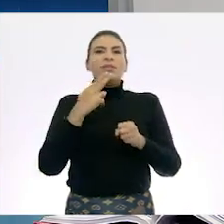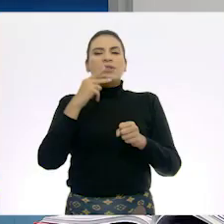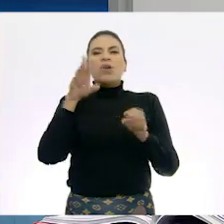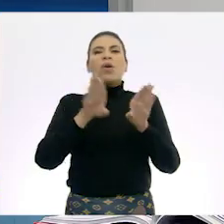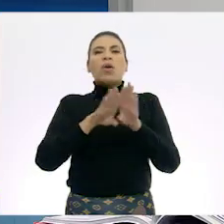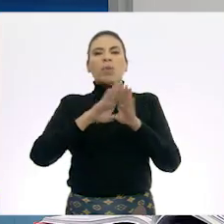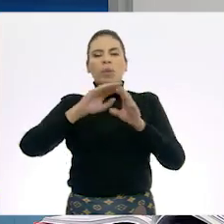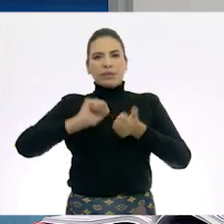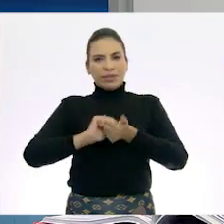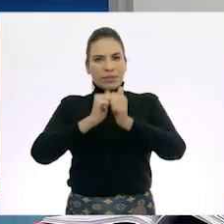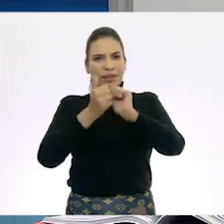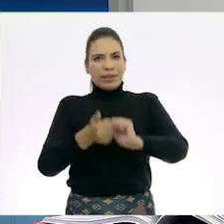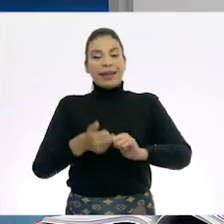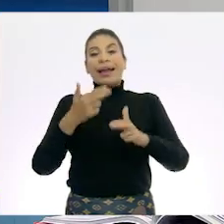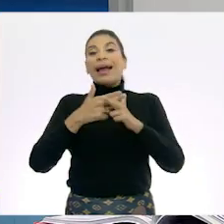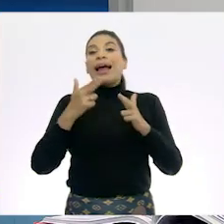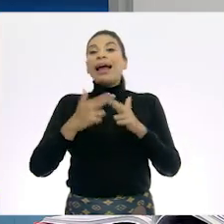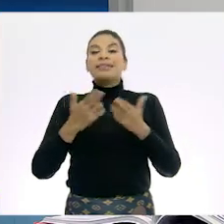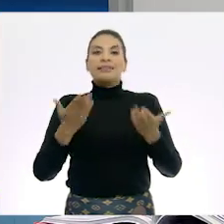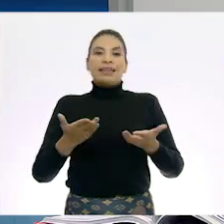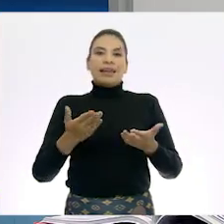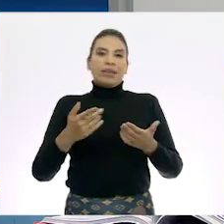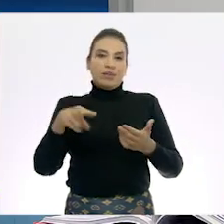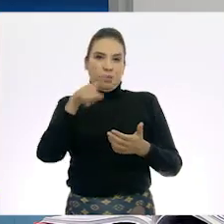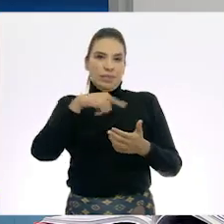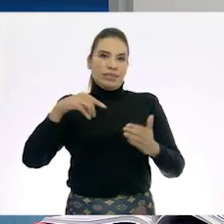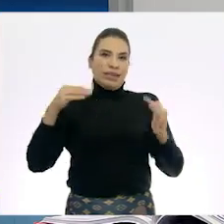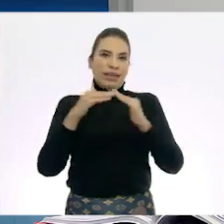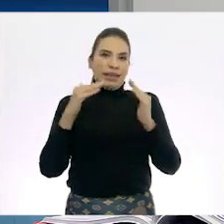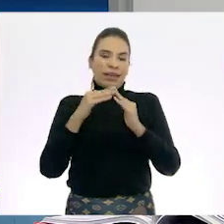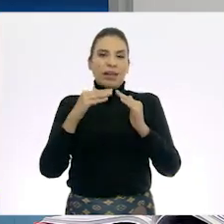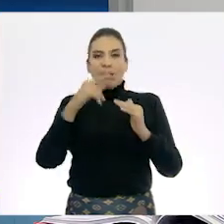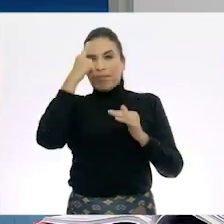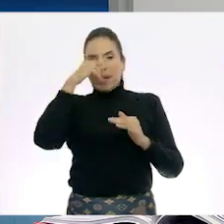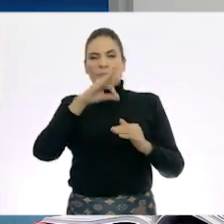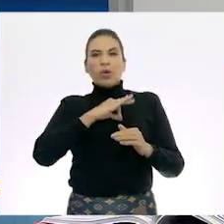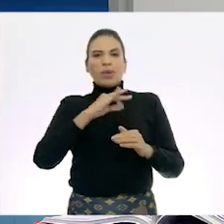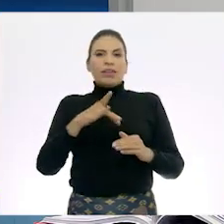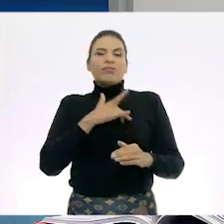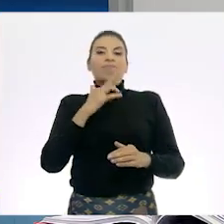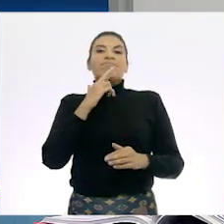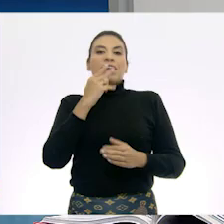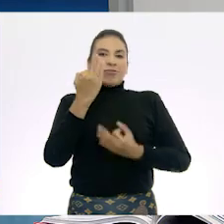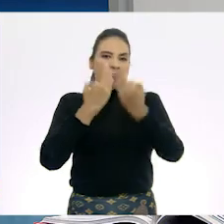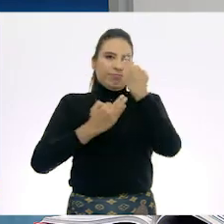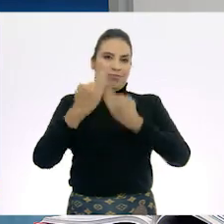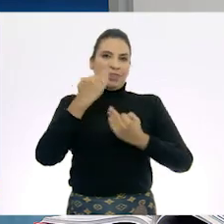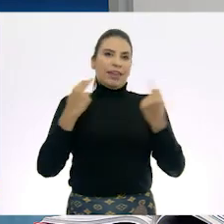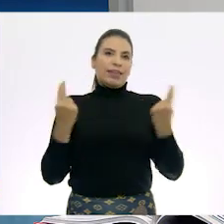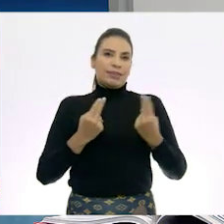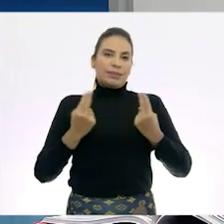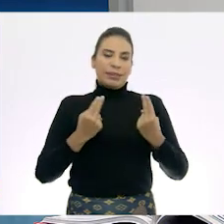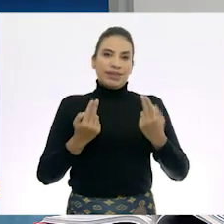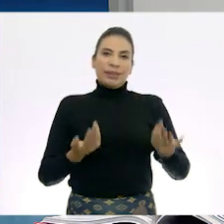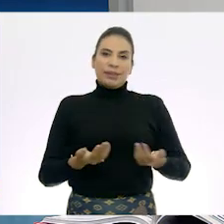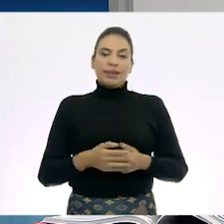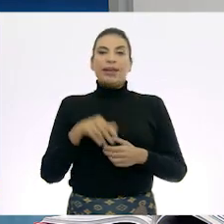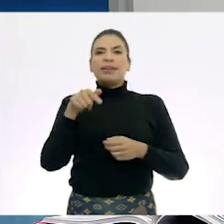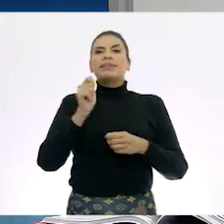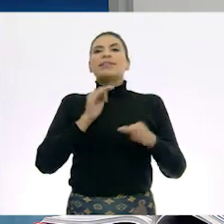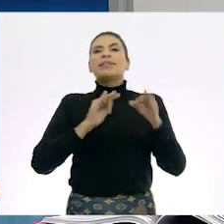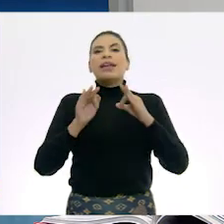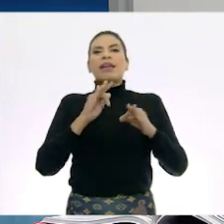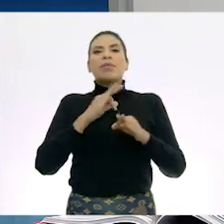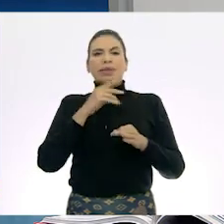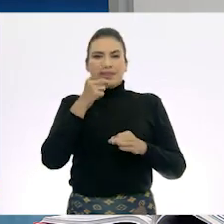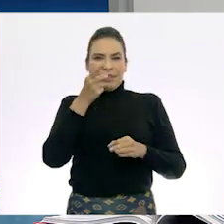se va a ir transformando hasta llegar a nuestra casa y a nosotros para satisfacer una necesidad. Y aquí la tarea que